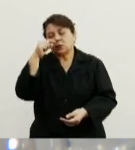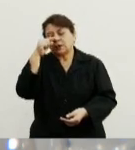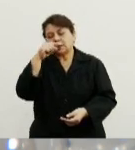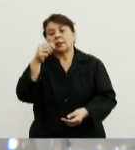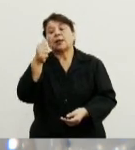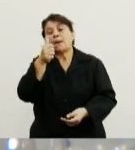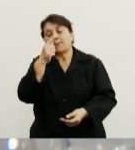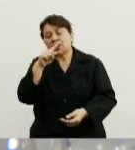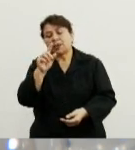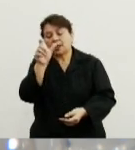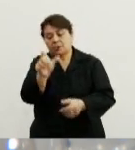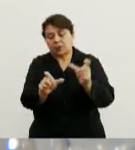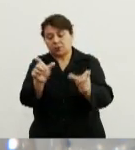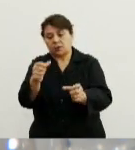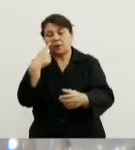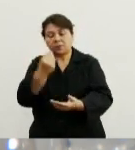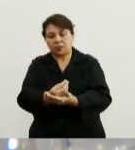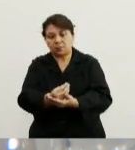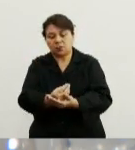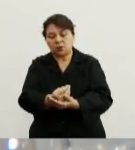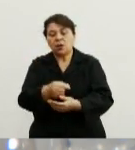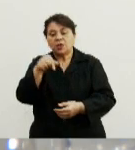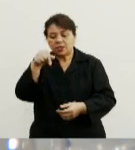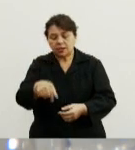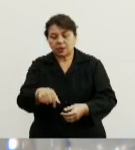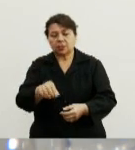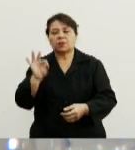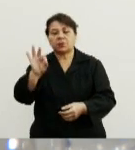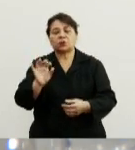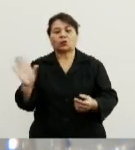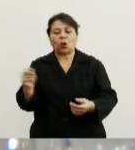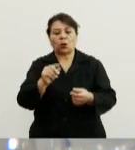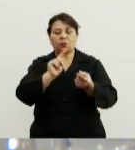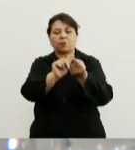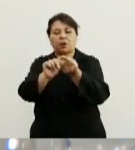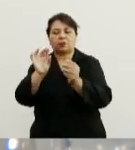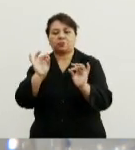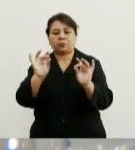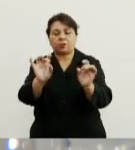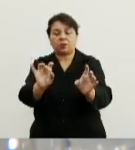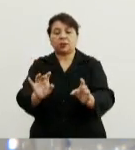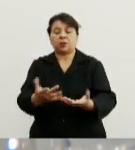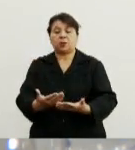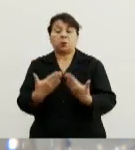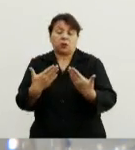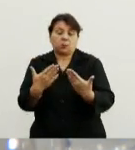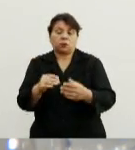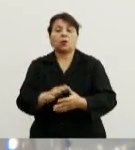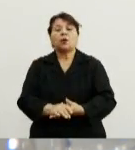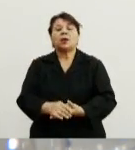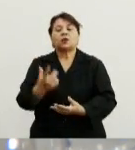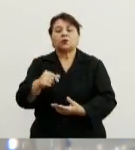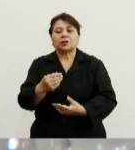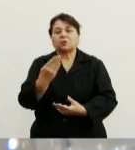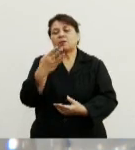calculamos que van a tener contacto con este virus aproximadamente 40 mil personas de estas 40.000